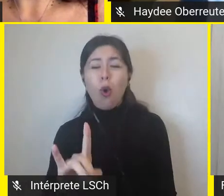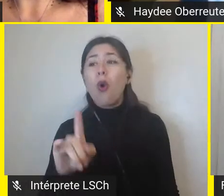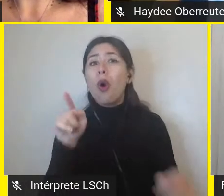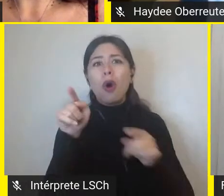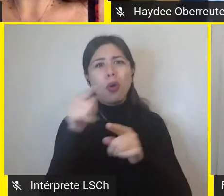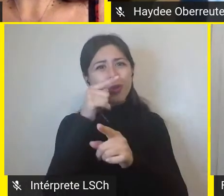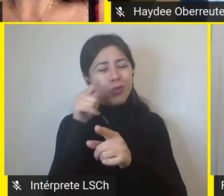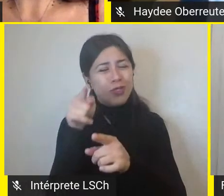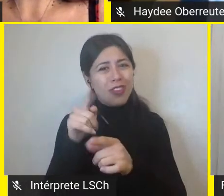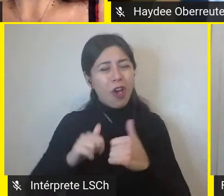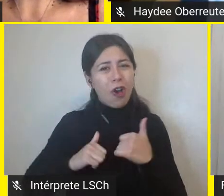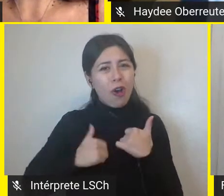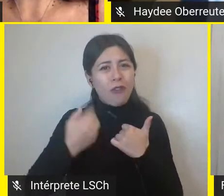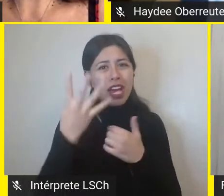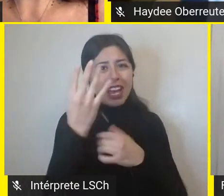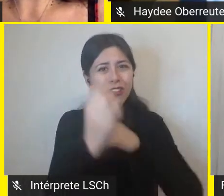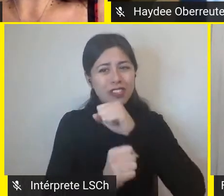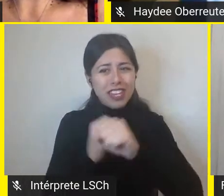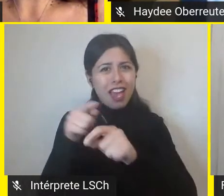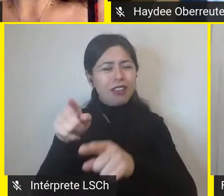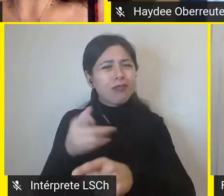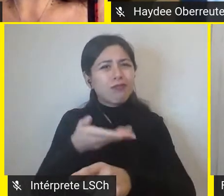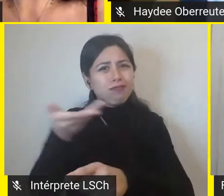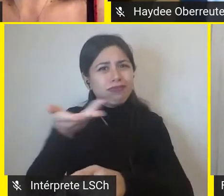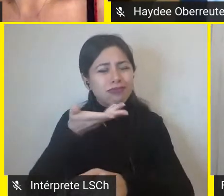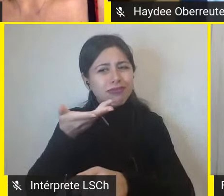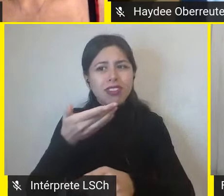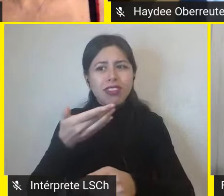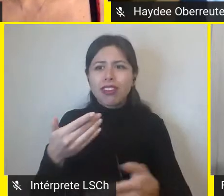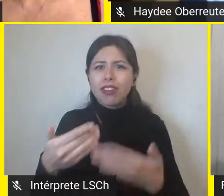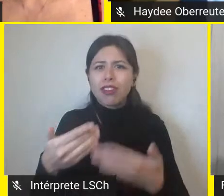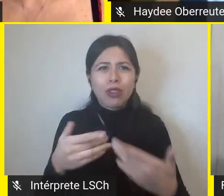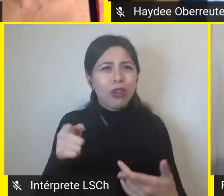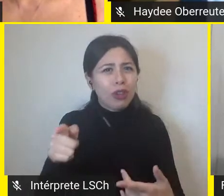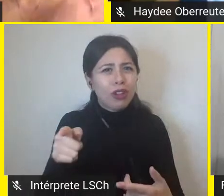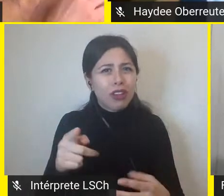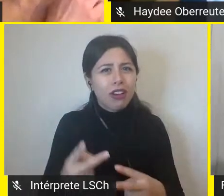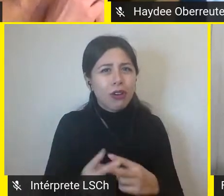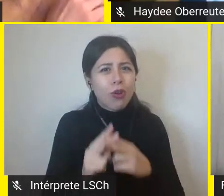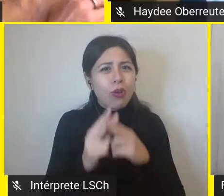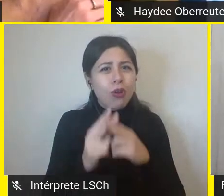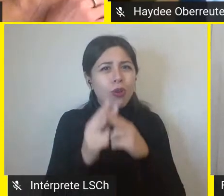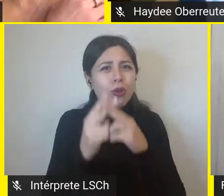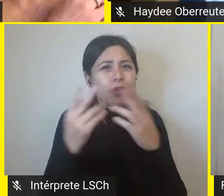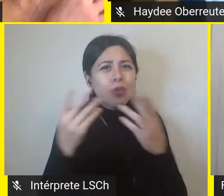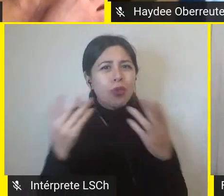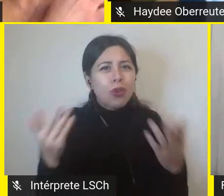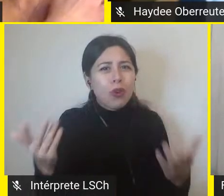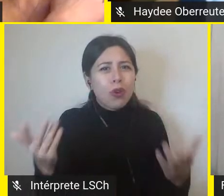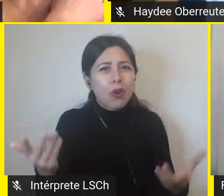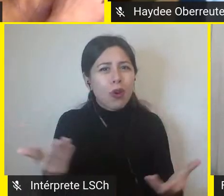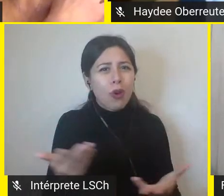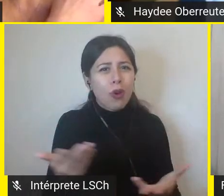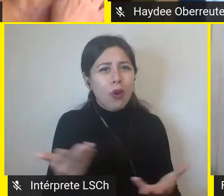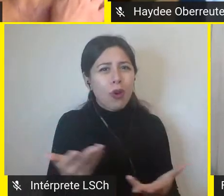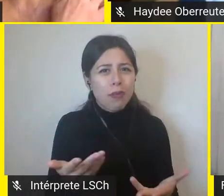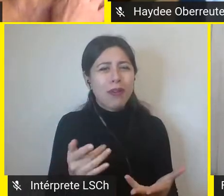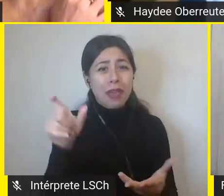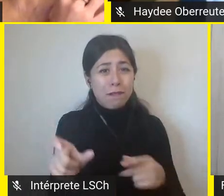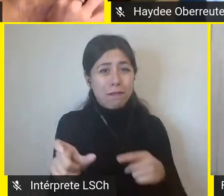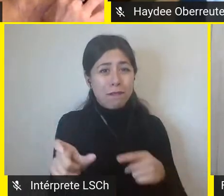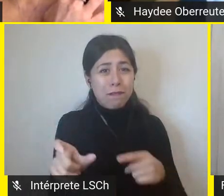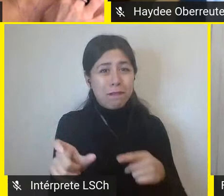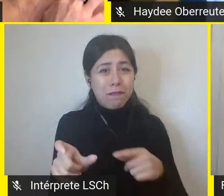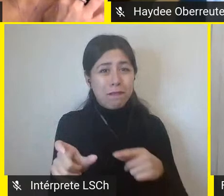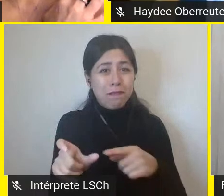este cabro chico, ¿de dónde, no? ¿Cómo construye? Y tiene que ver con las luchas de los estudiantes,